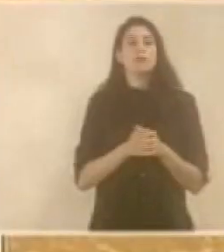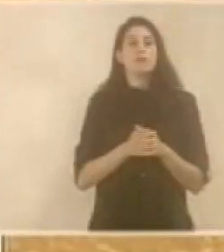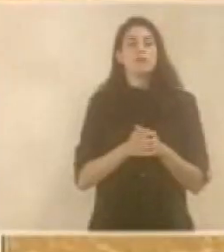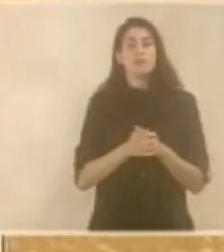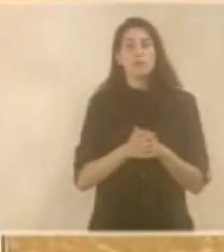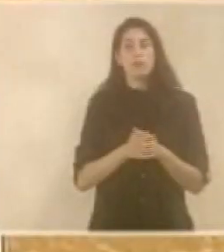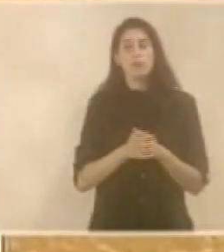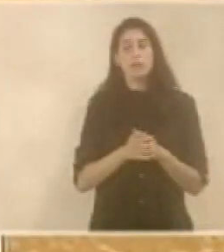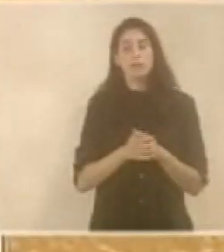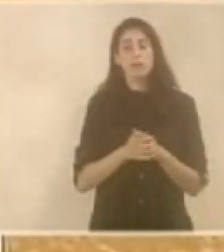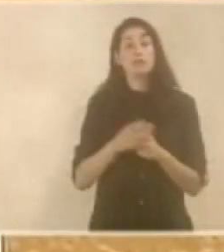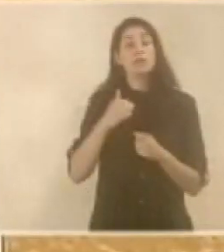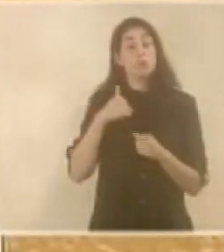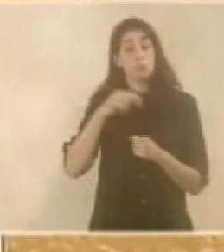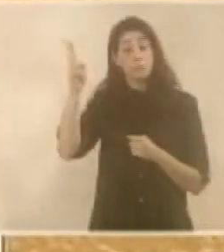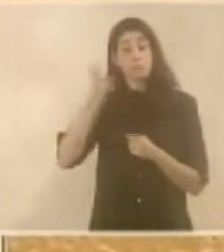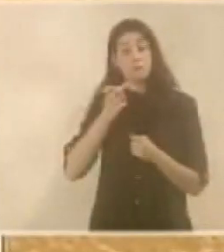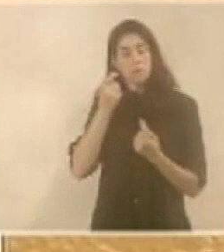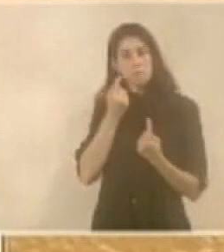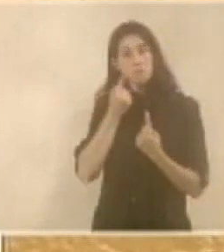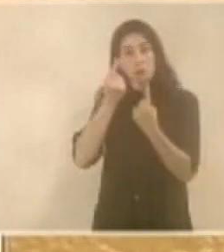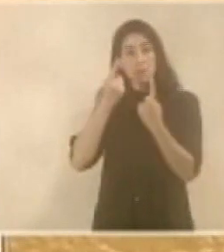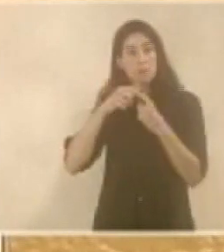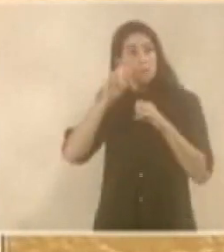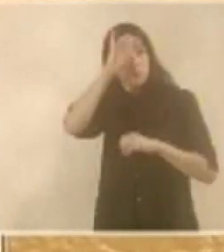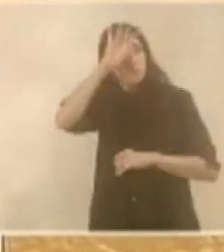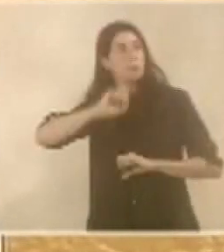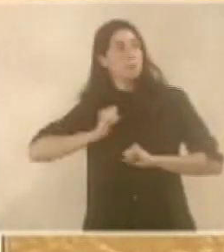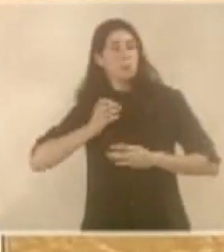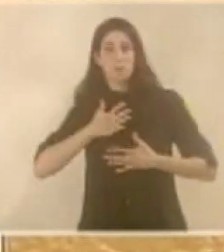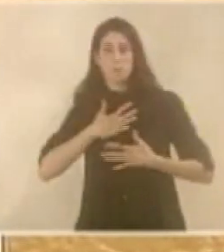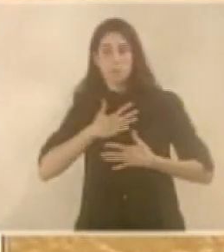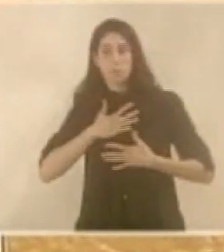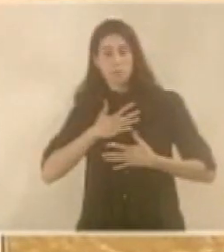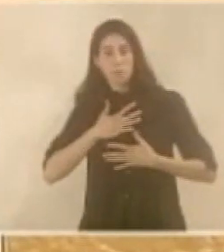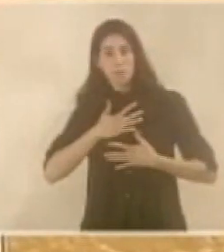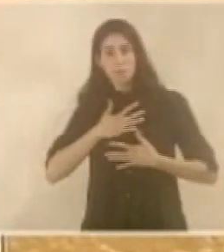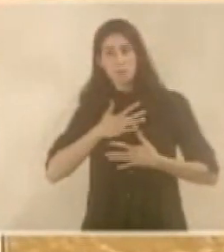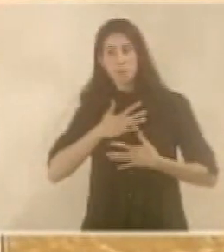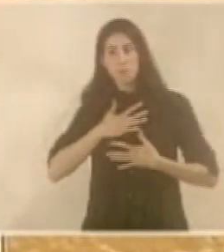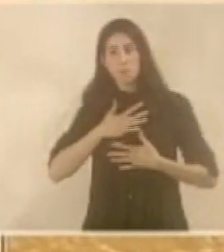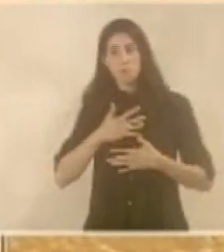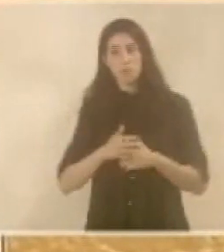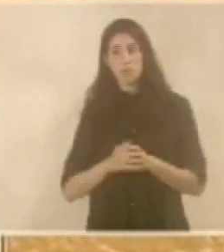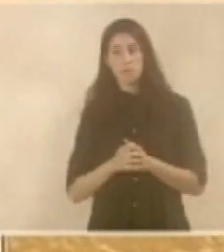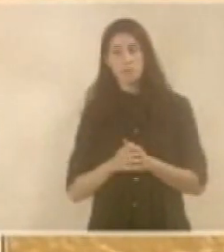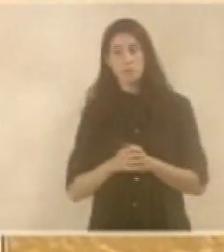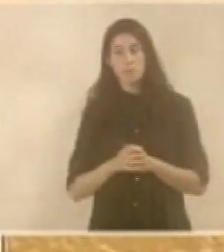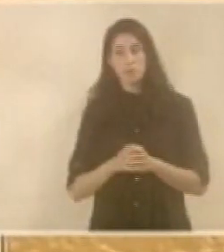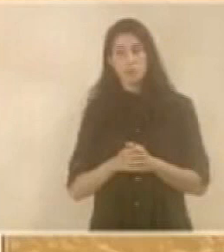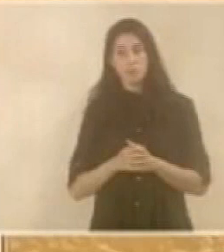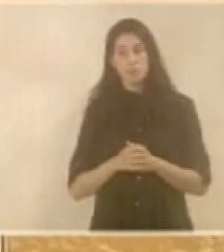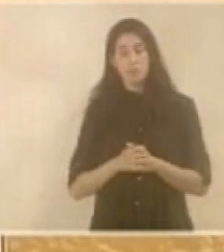que la primera vez que asistí a esta conmemoración me sorprendió cuando al término de la misma se tocaron, entre otros himnos, el de la